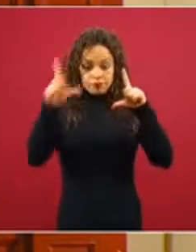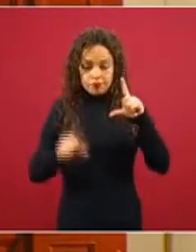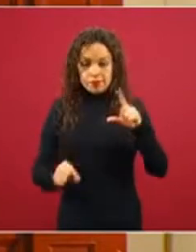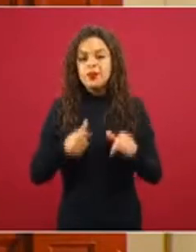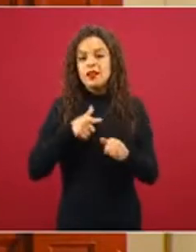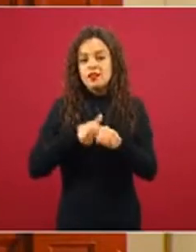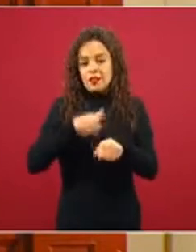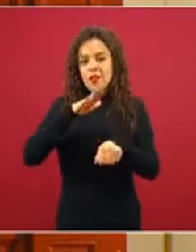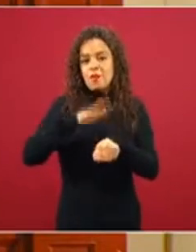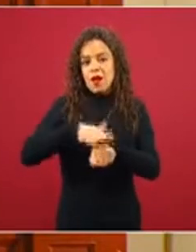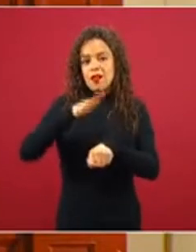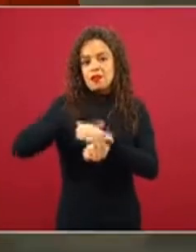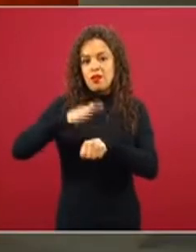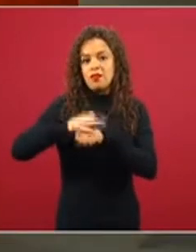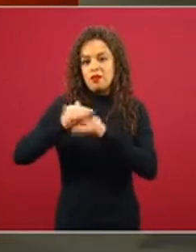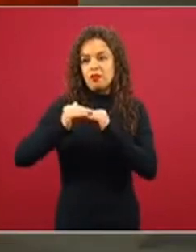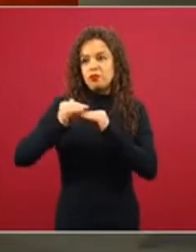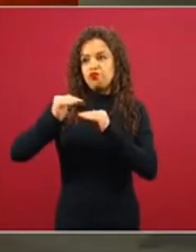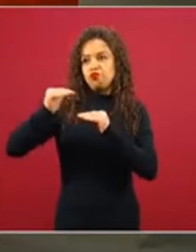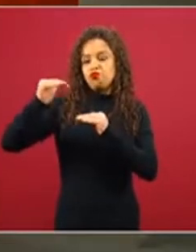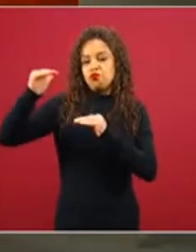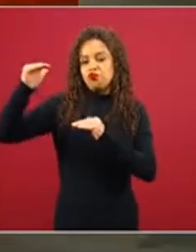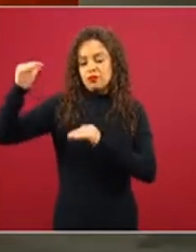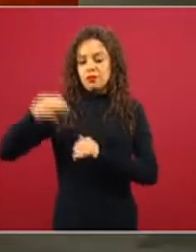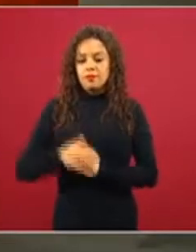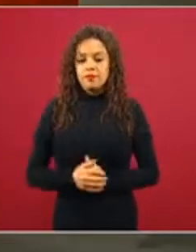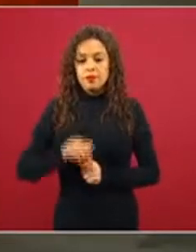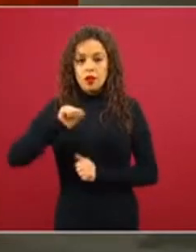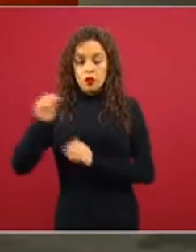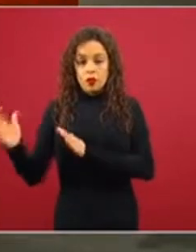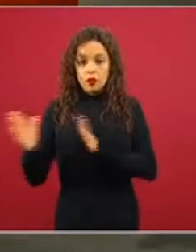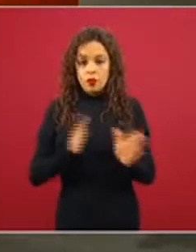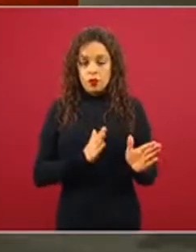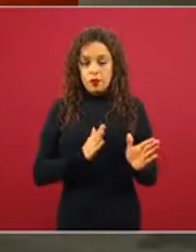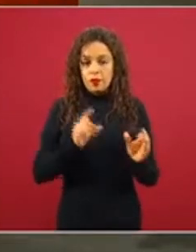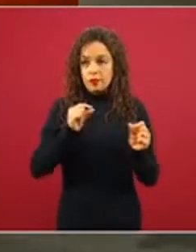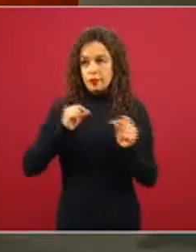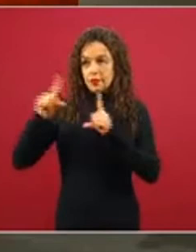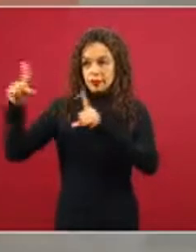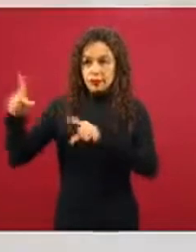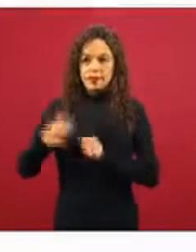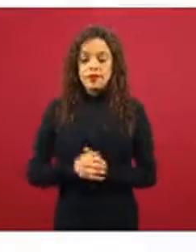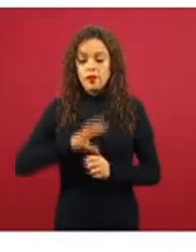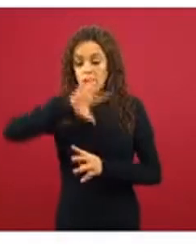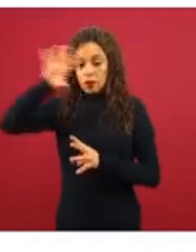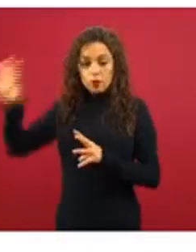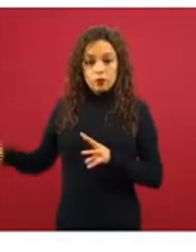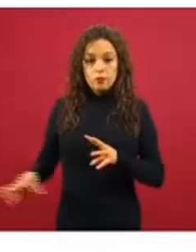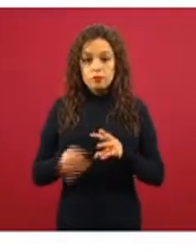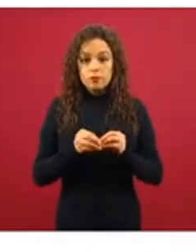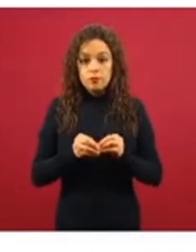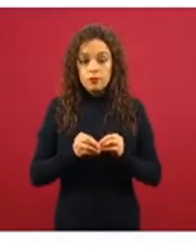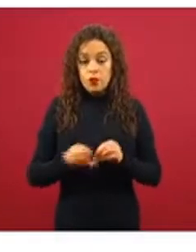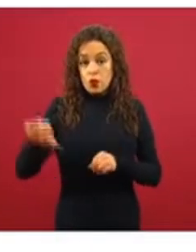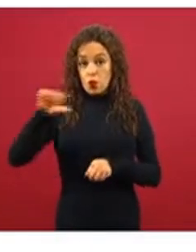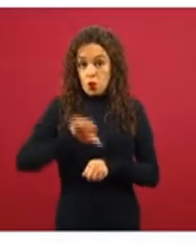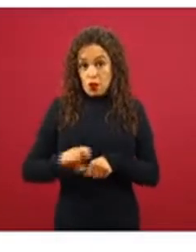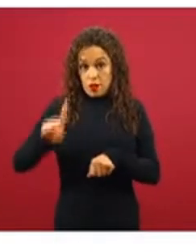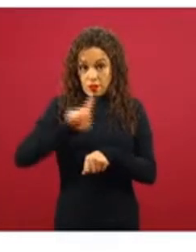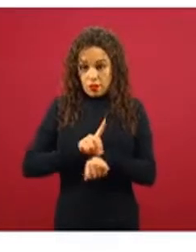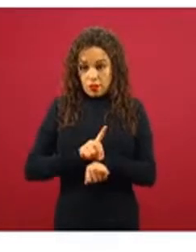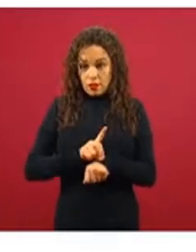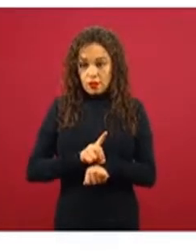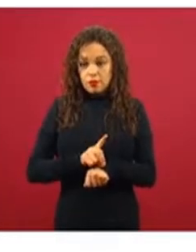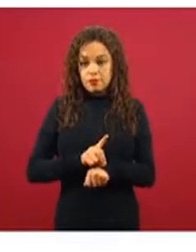incrementándose. En la siguiente diapositiva vemos la carga acumulada. Para el día de hoy son